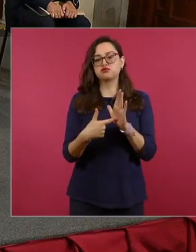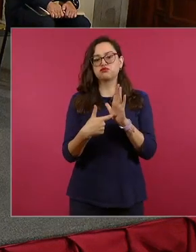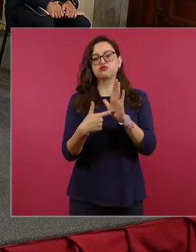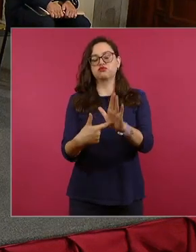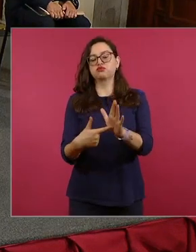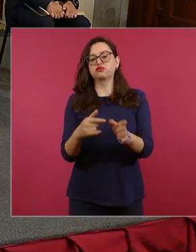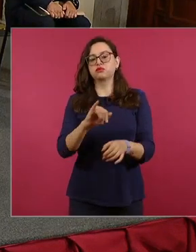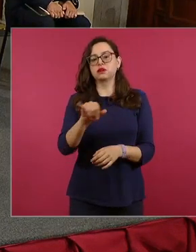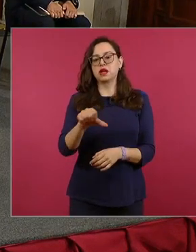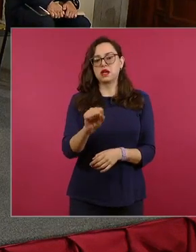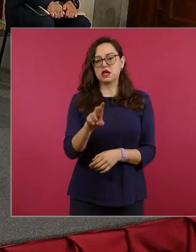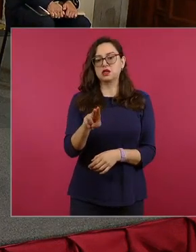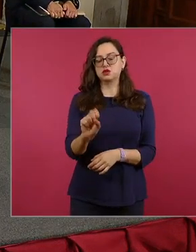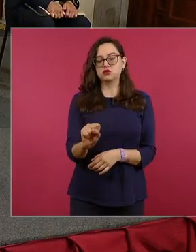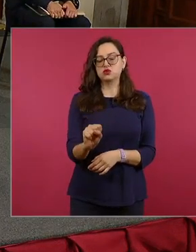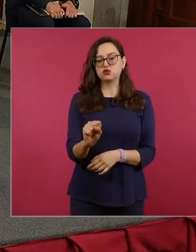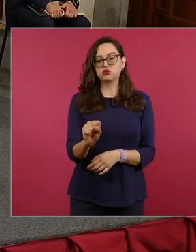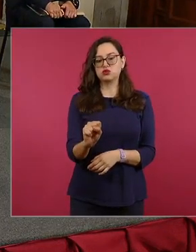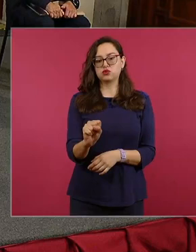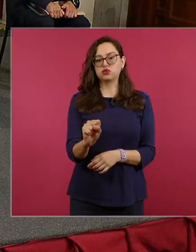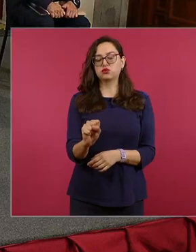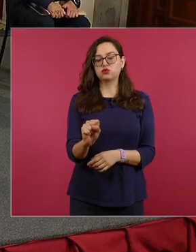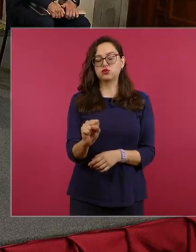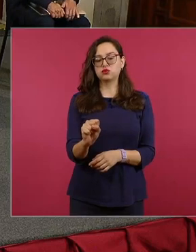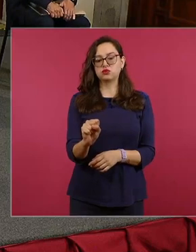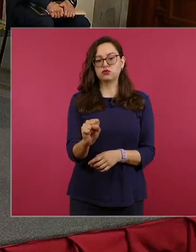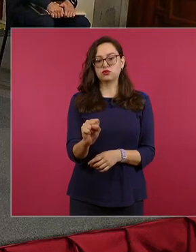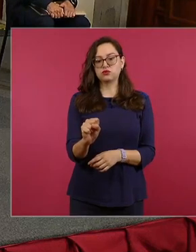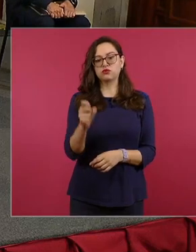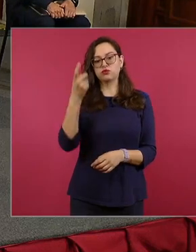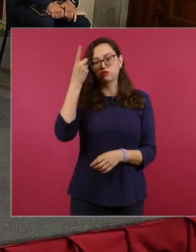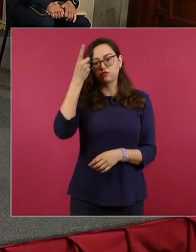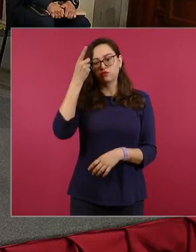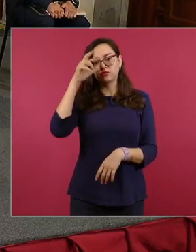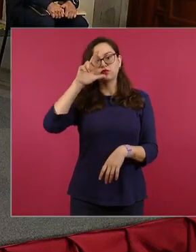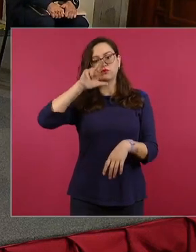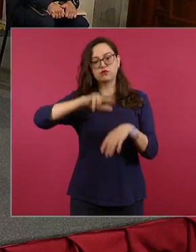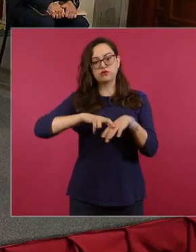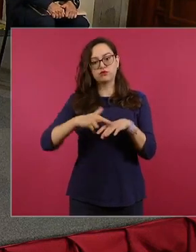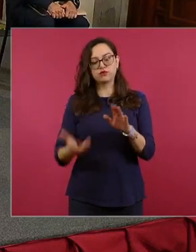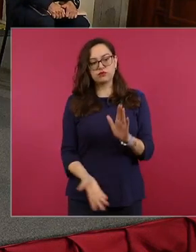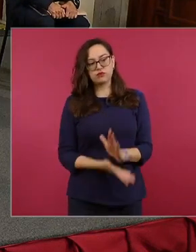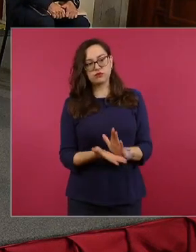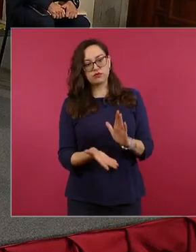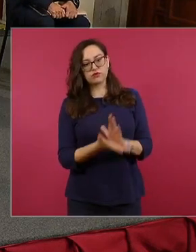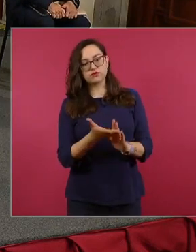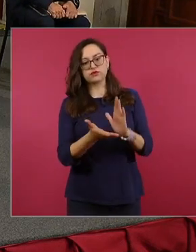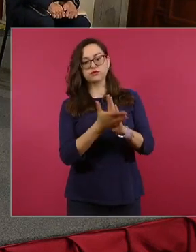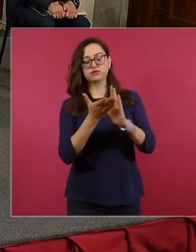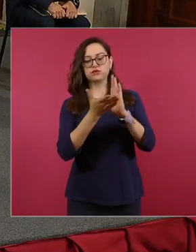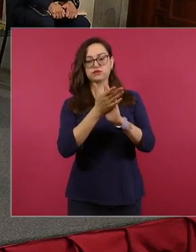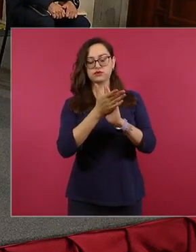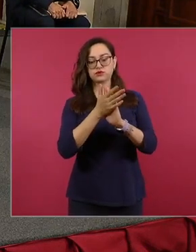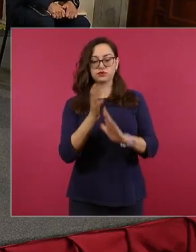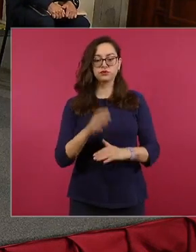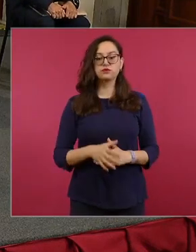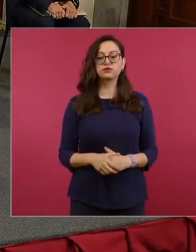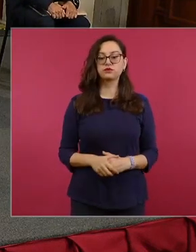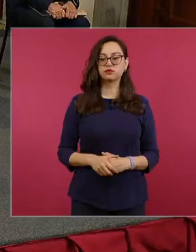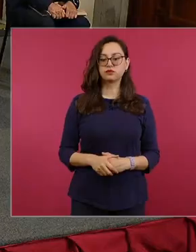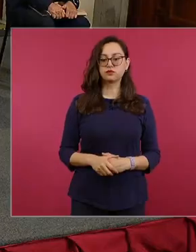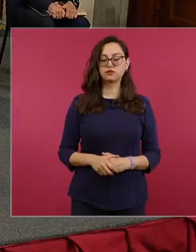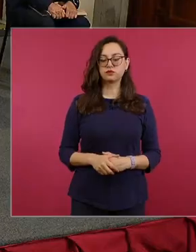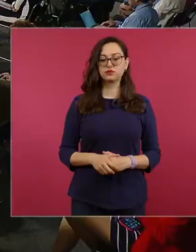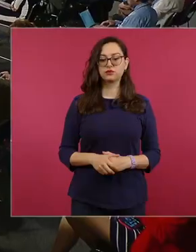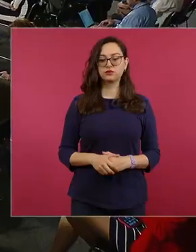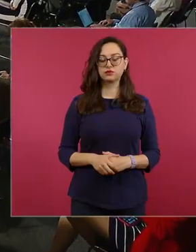Jesús Esteva, que es el director de obras del gobierno de la ciudad, porque se